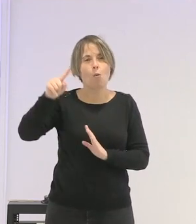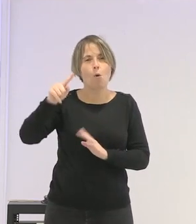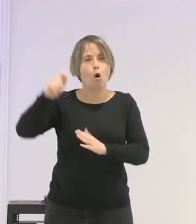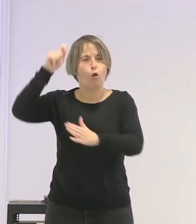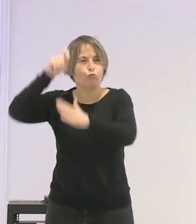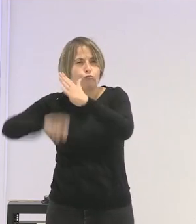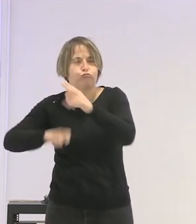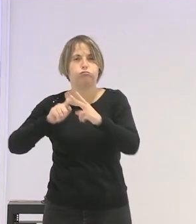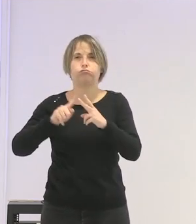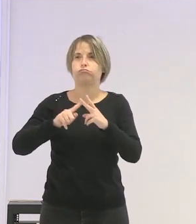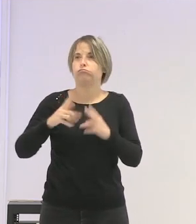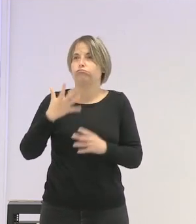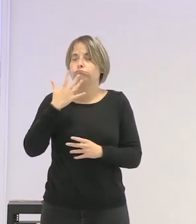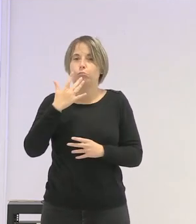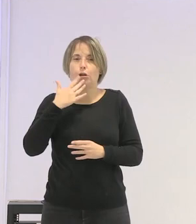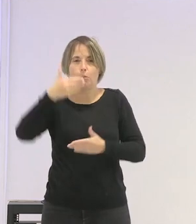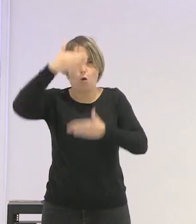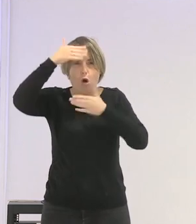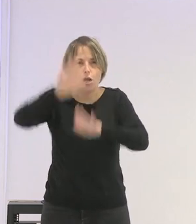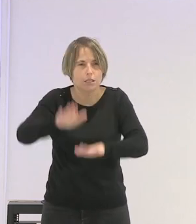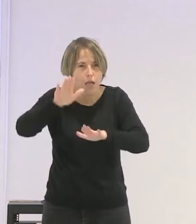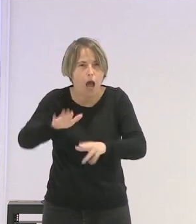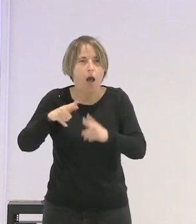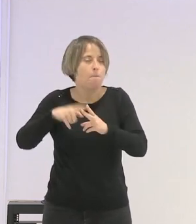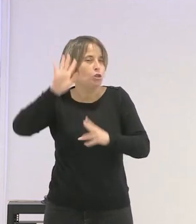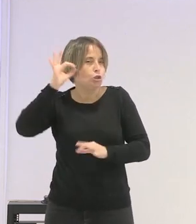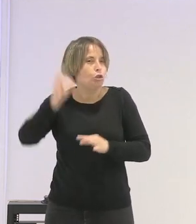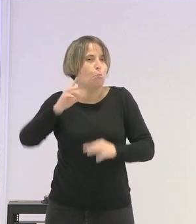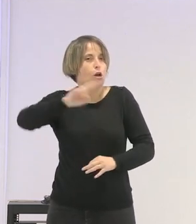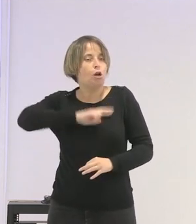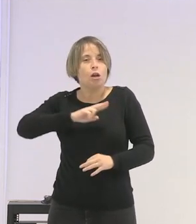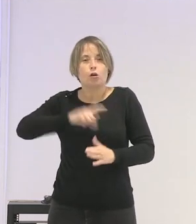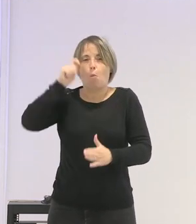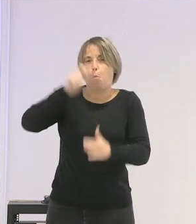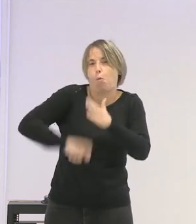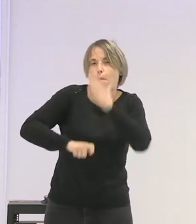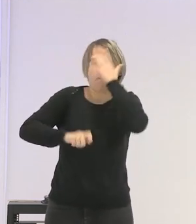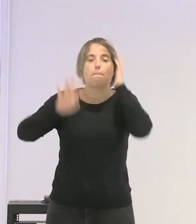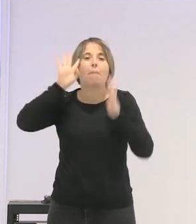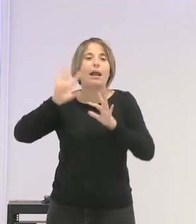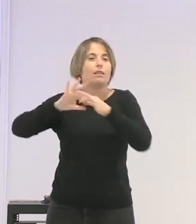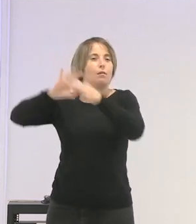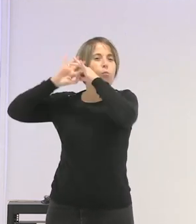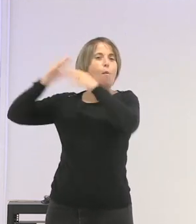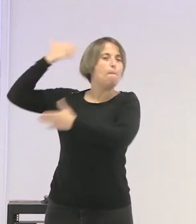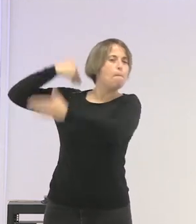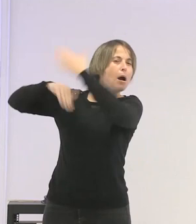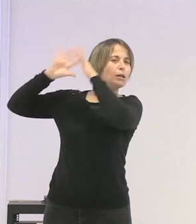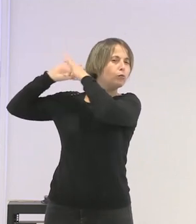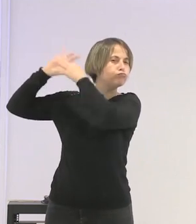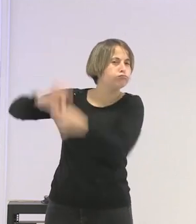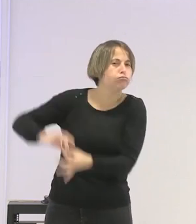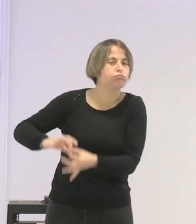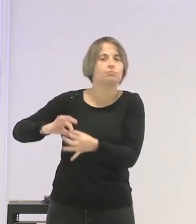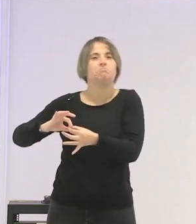fundamentalistas, como podría ser el Islam, ¿no? El Islam siempre se concibe como una religión que está como anclada en el pasado, ¿no? Que de